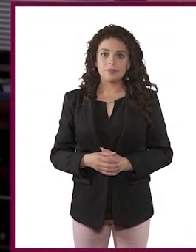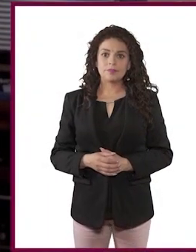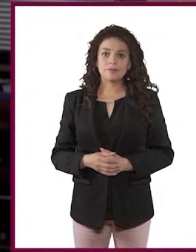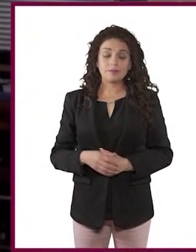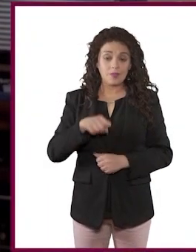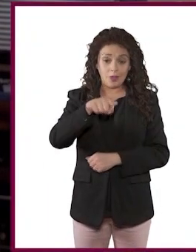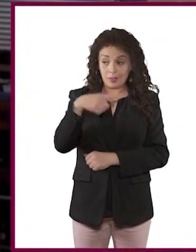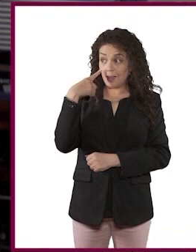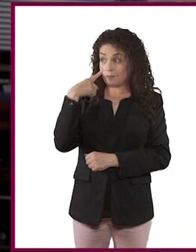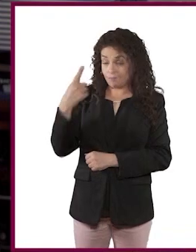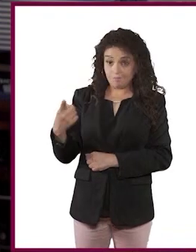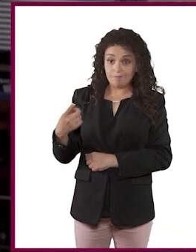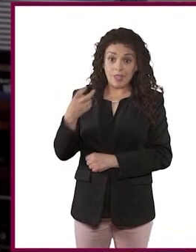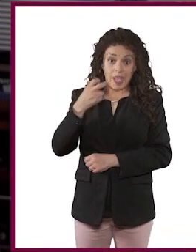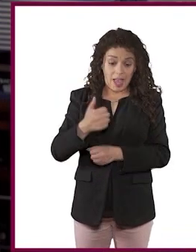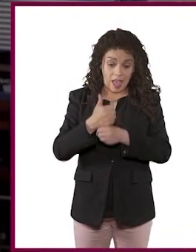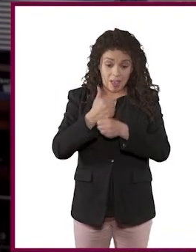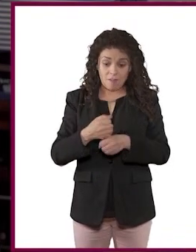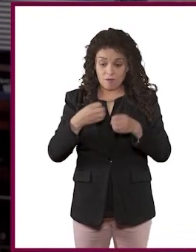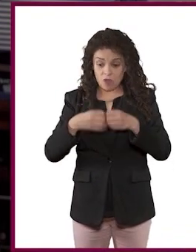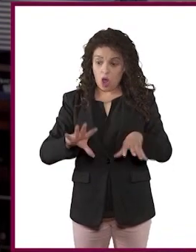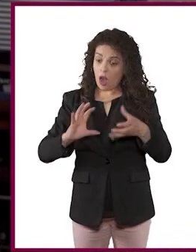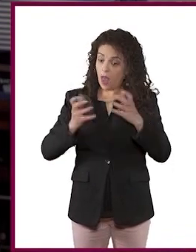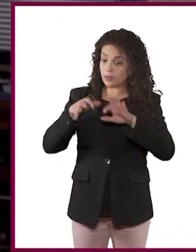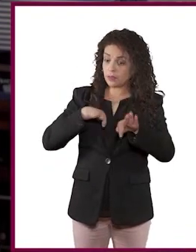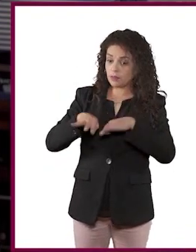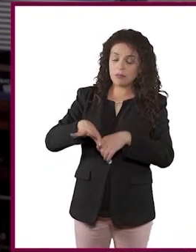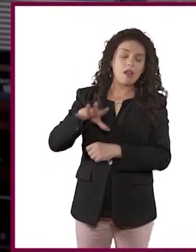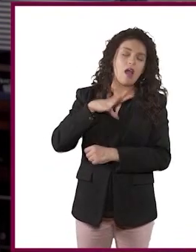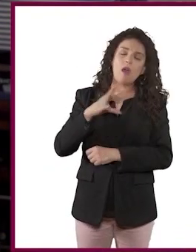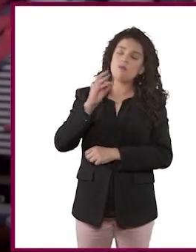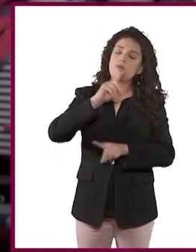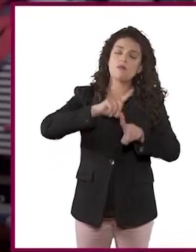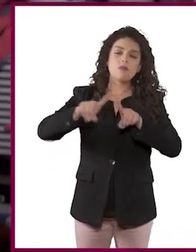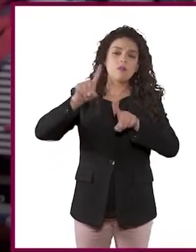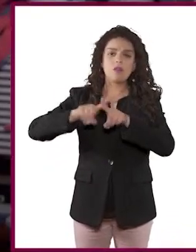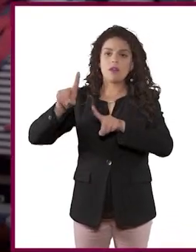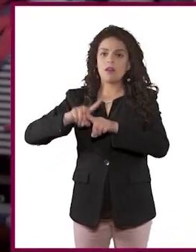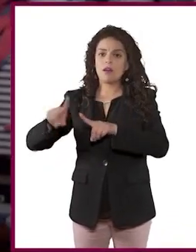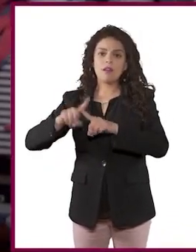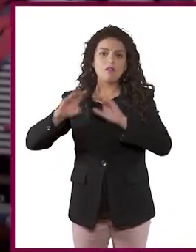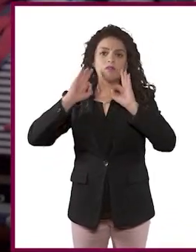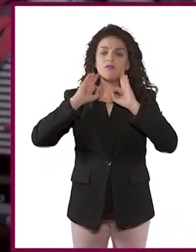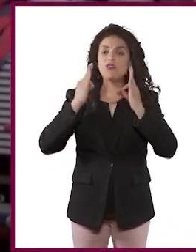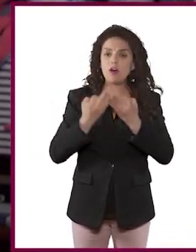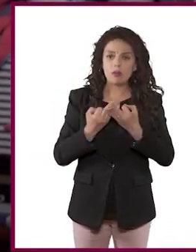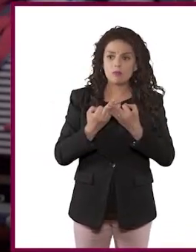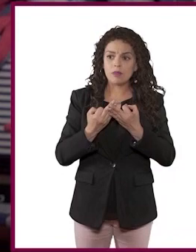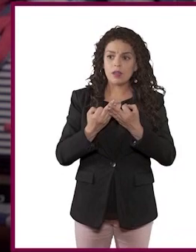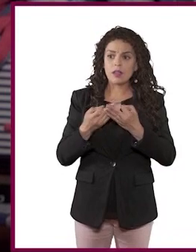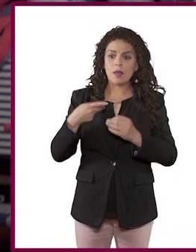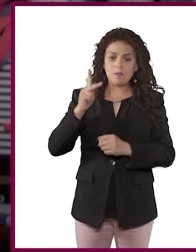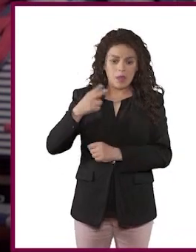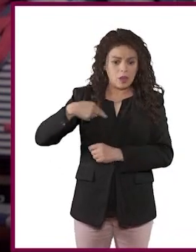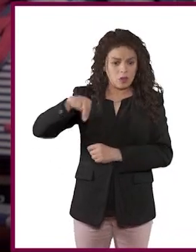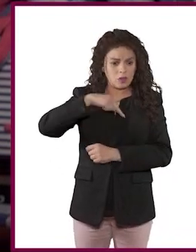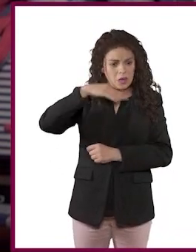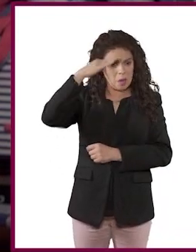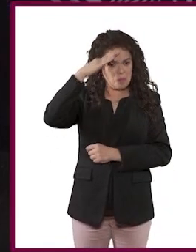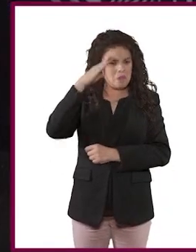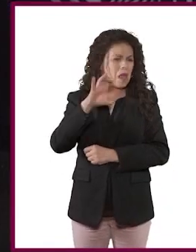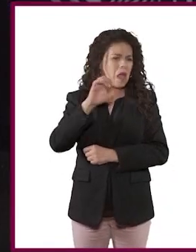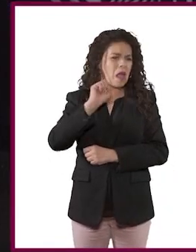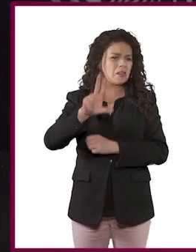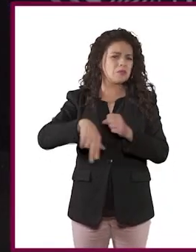Como puedes ver, la violencia laboral puede ocurrir de muchas formas y la mayoría de ellas las tomamos como normales en nuestra